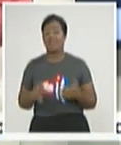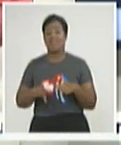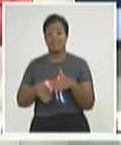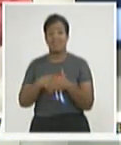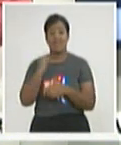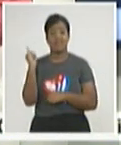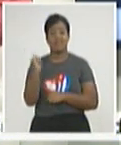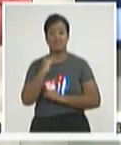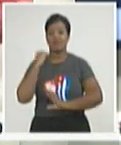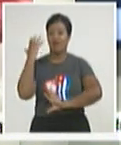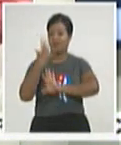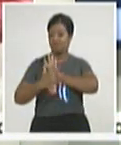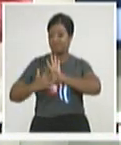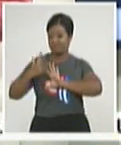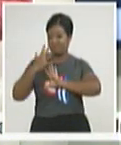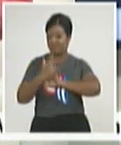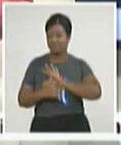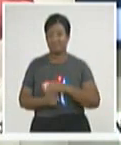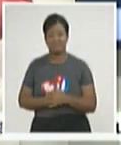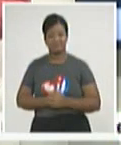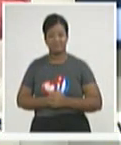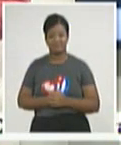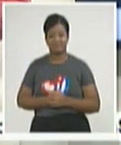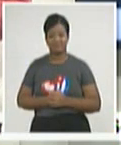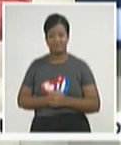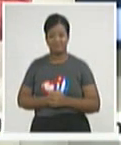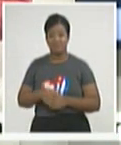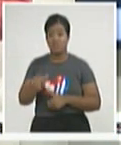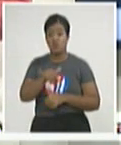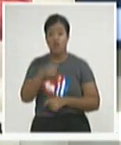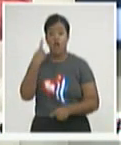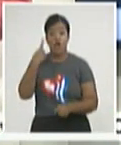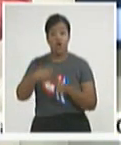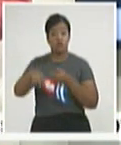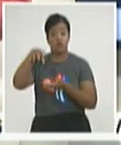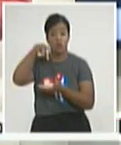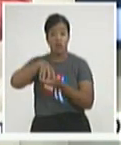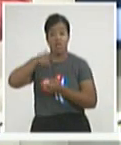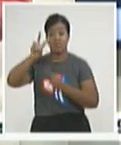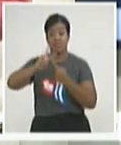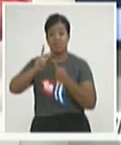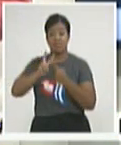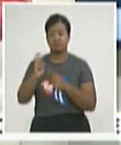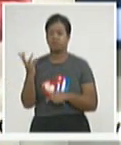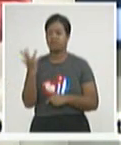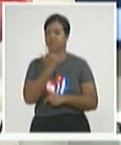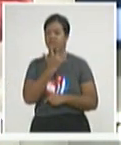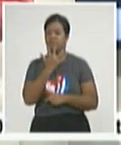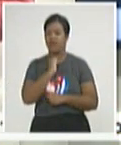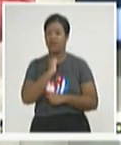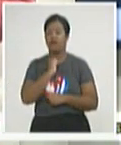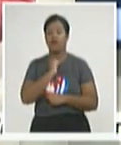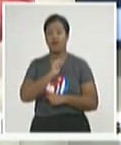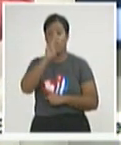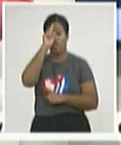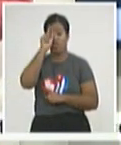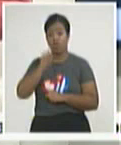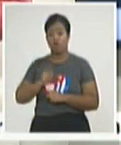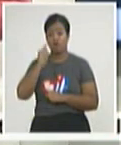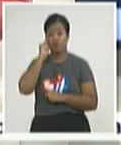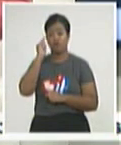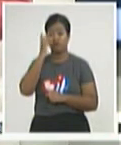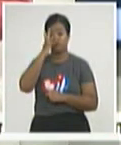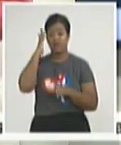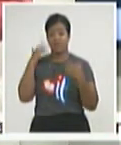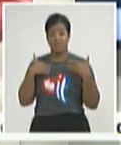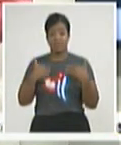Internacional de la Lengua de Señas. Está también en otro set de nuestra televisión el doctor Francisco Durán García, director nacional de